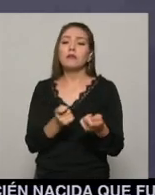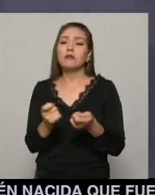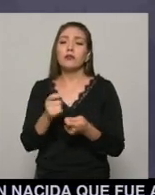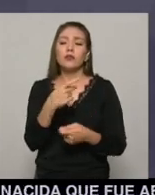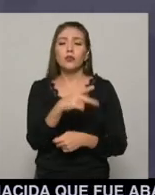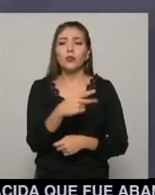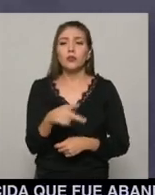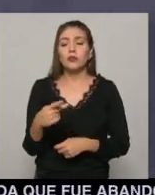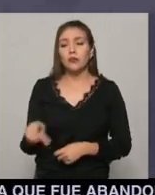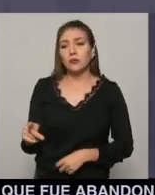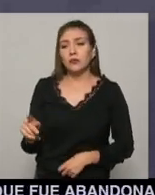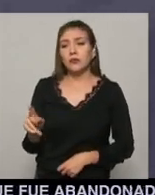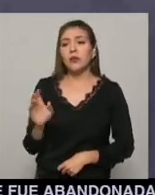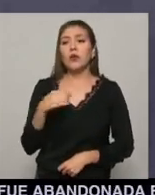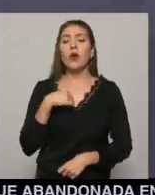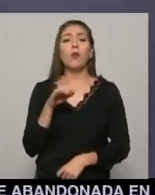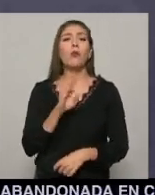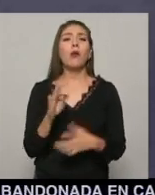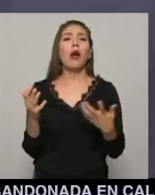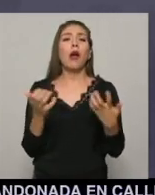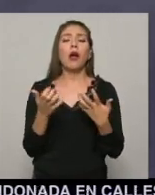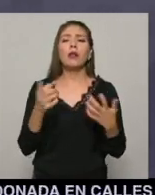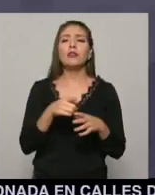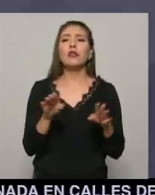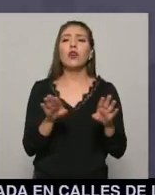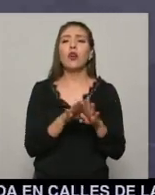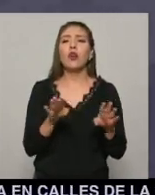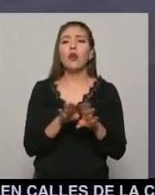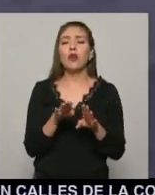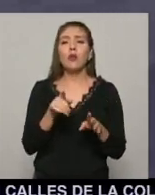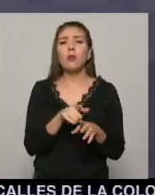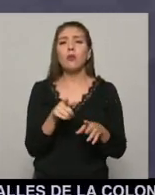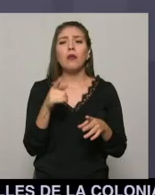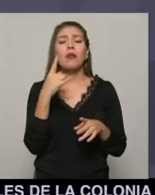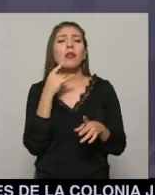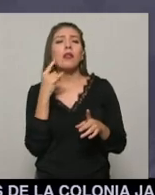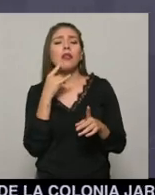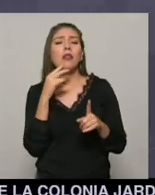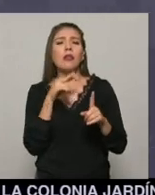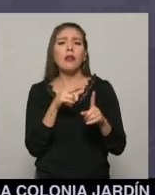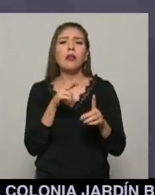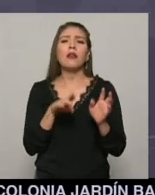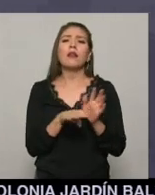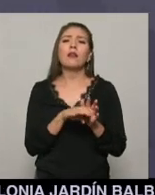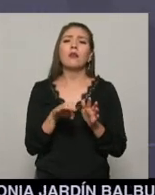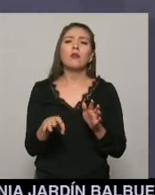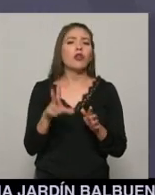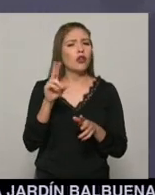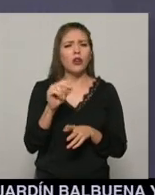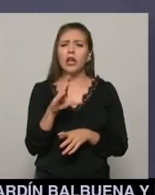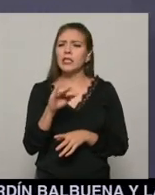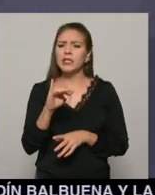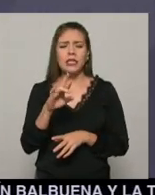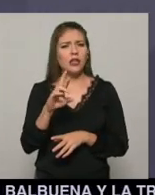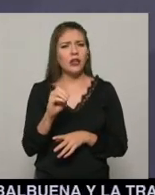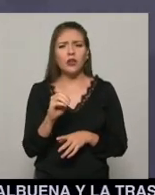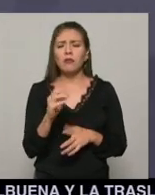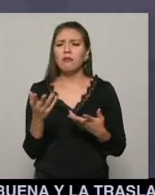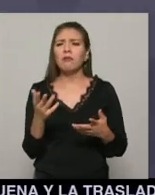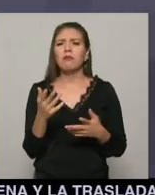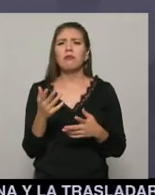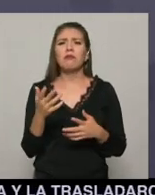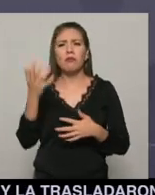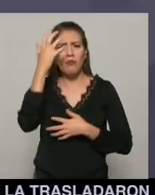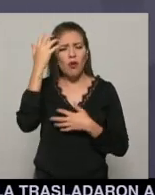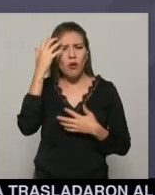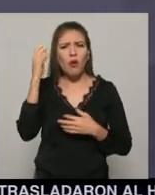un show, espectáculo, que no se llame circo, pero que es un show con chimpancés o animales silvestres. Y